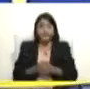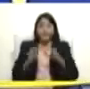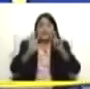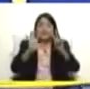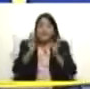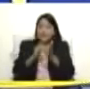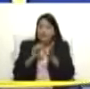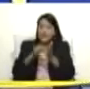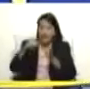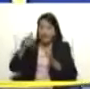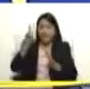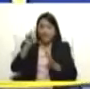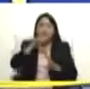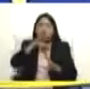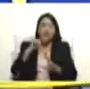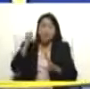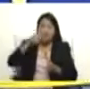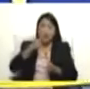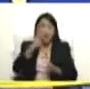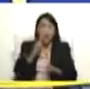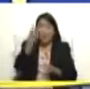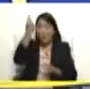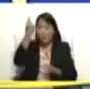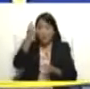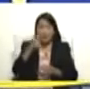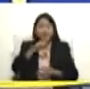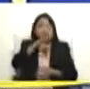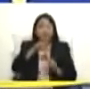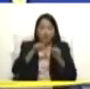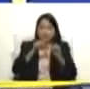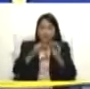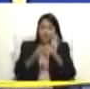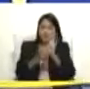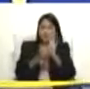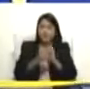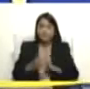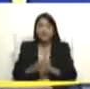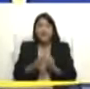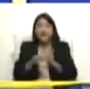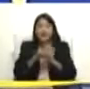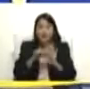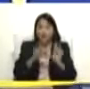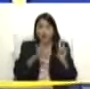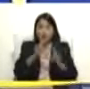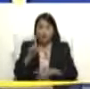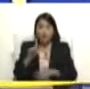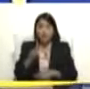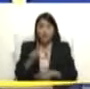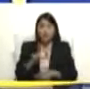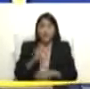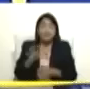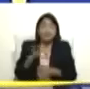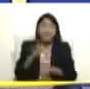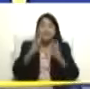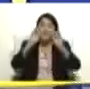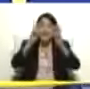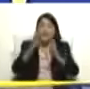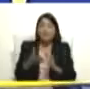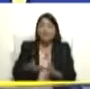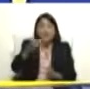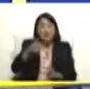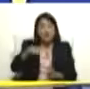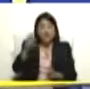historia, referendo único, inédito e histórico. Y dice, las materias de especial trascendencia